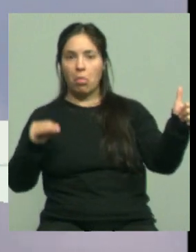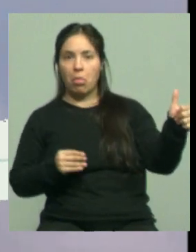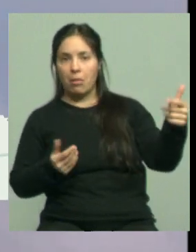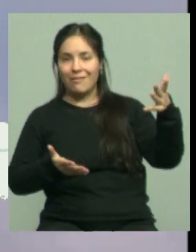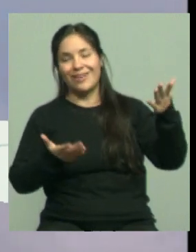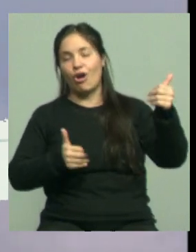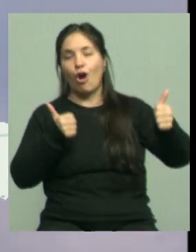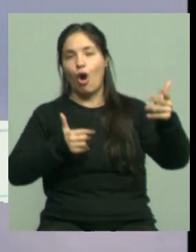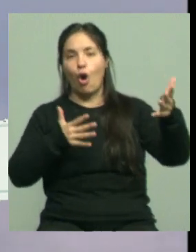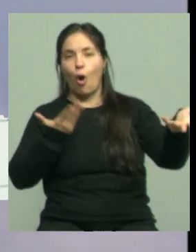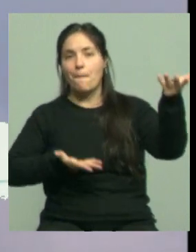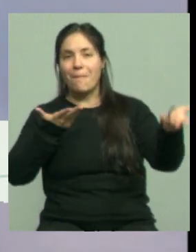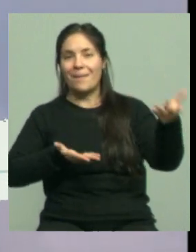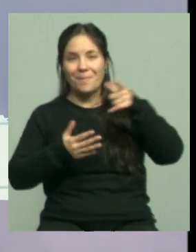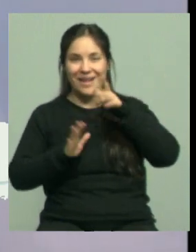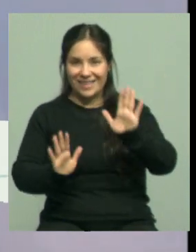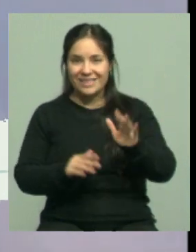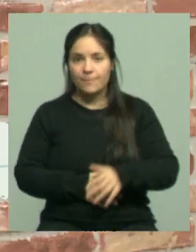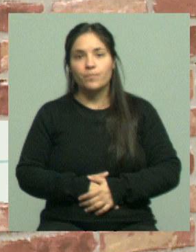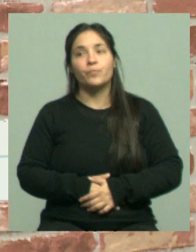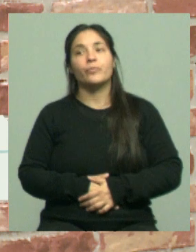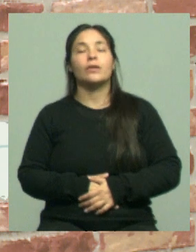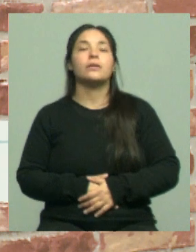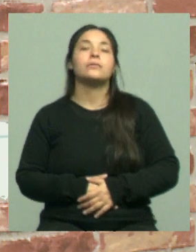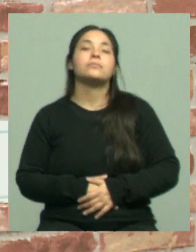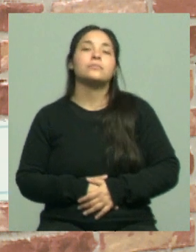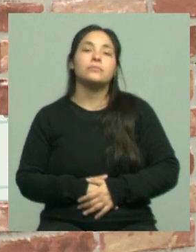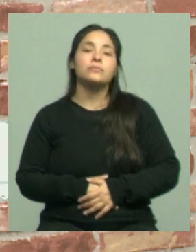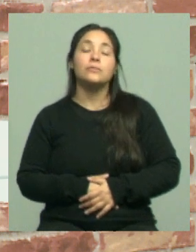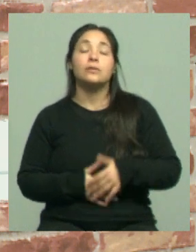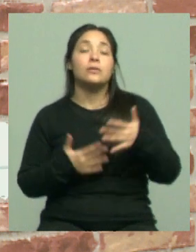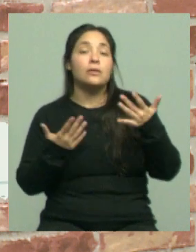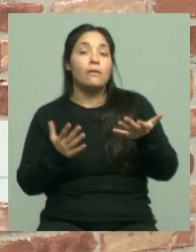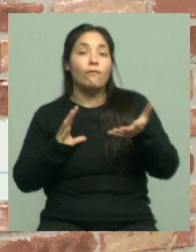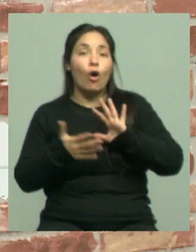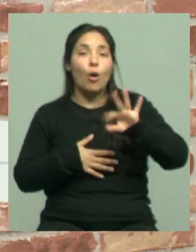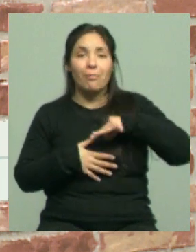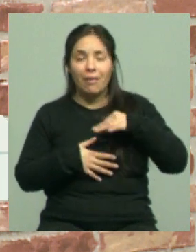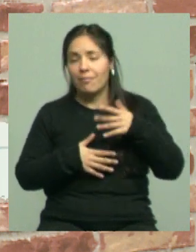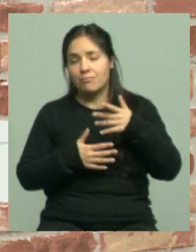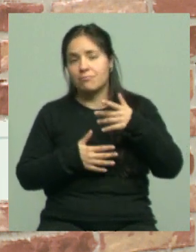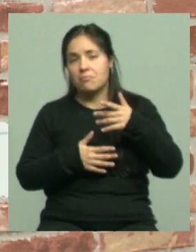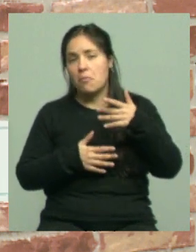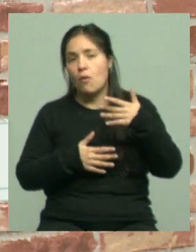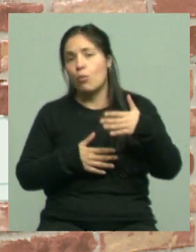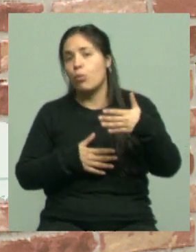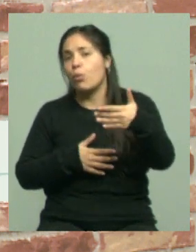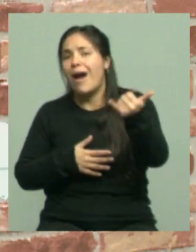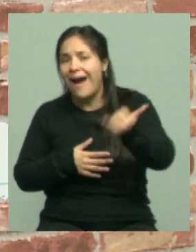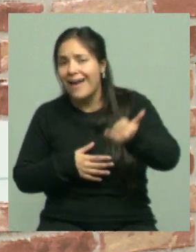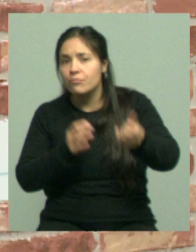Celeste, ¿vendrán más chicas fracasadas? Digo, porque es parte de la realidad, ¿no? Empezar a ver un poco más de eso y no tanto de lo otro que es